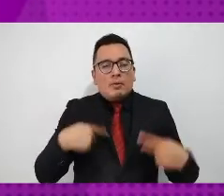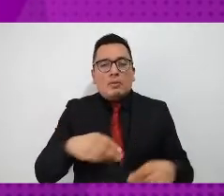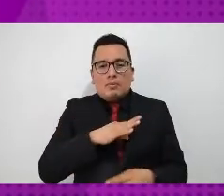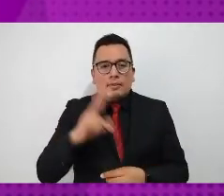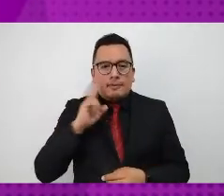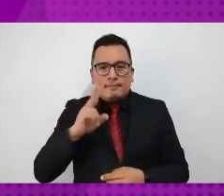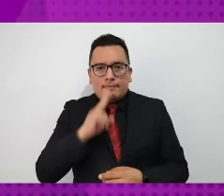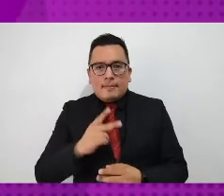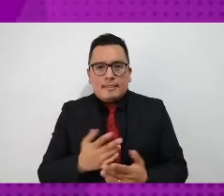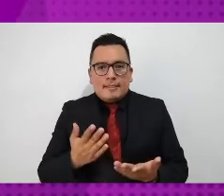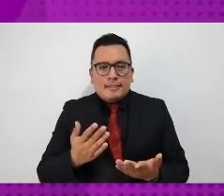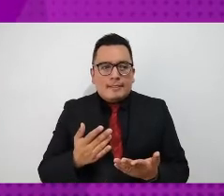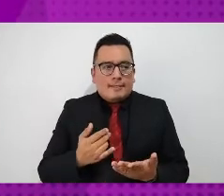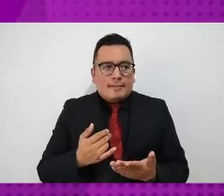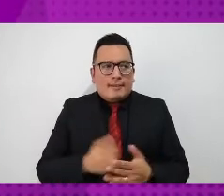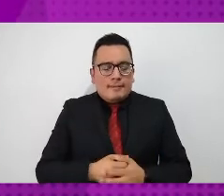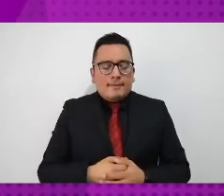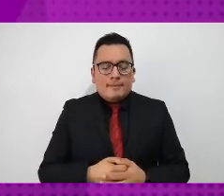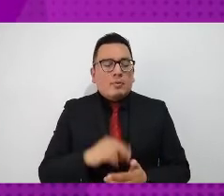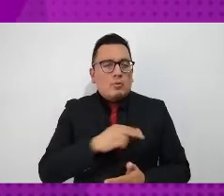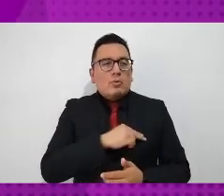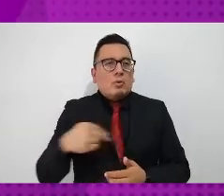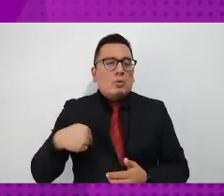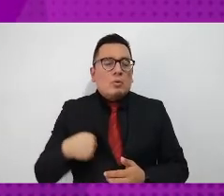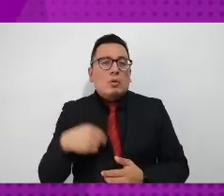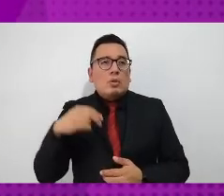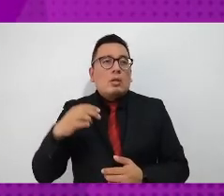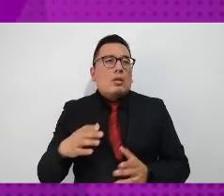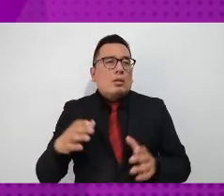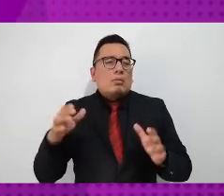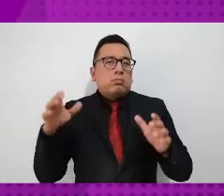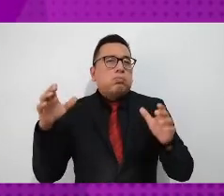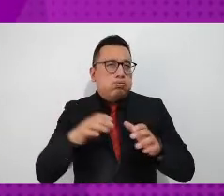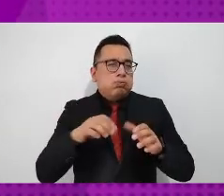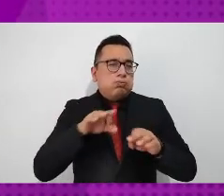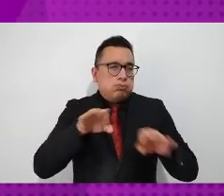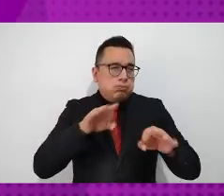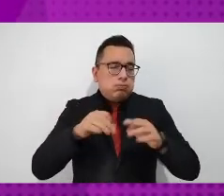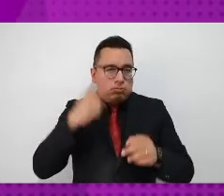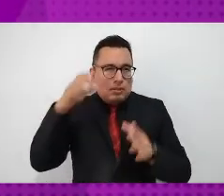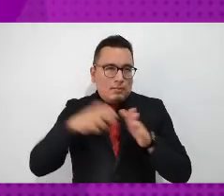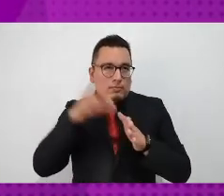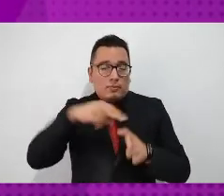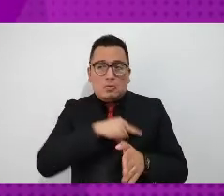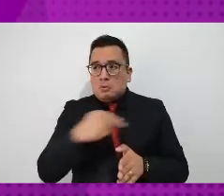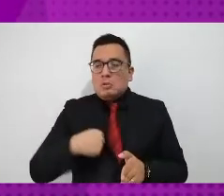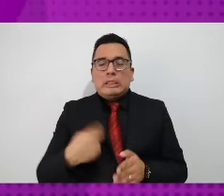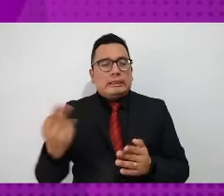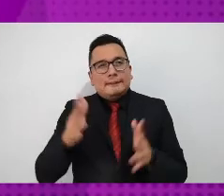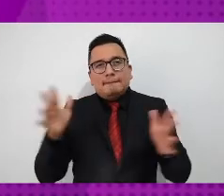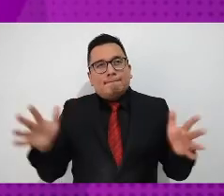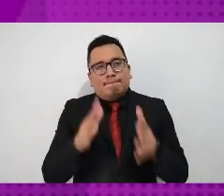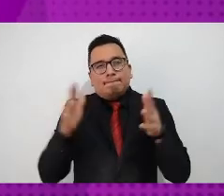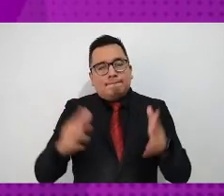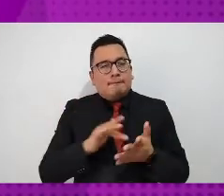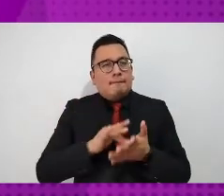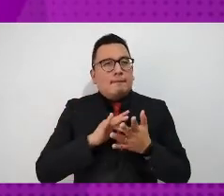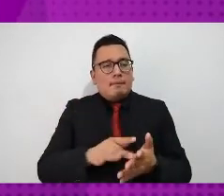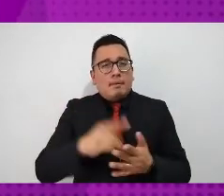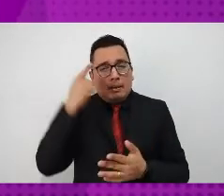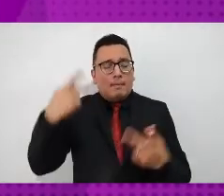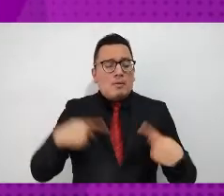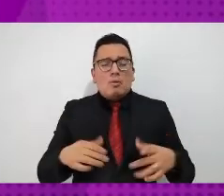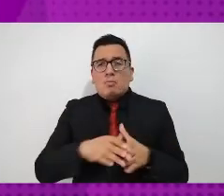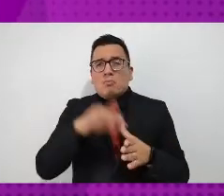algo que estamos convencidos quienes estamos dentro de los organismos electorales que es seguir impulsando y favoreciendo el